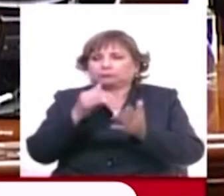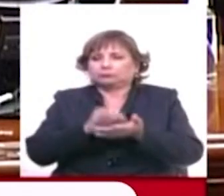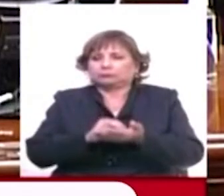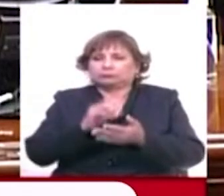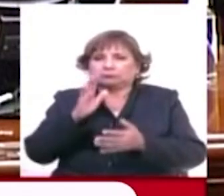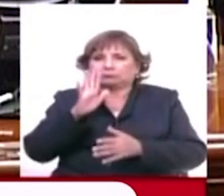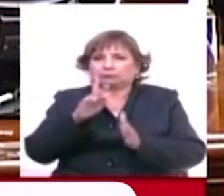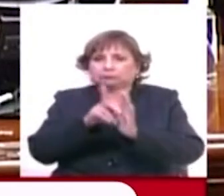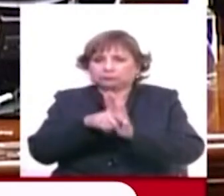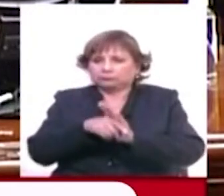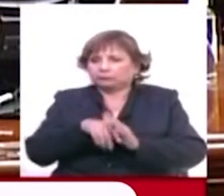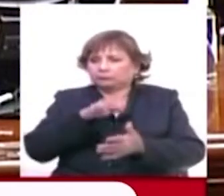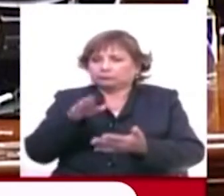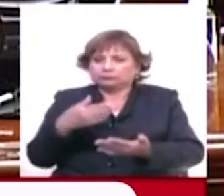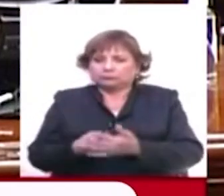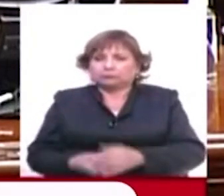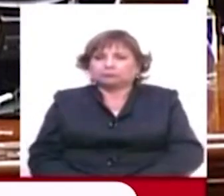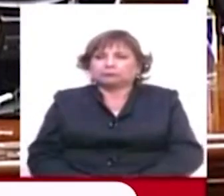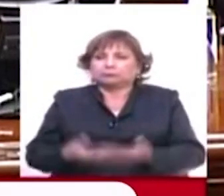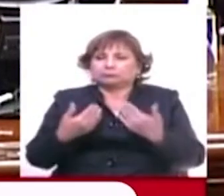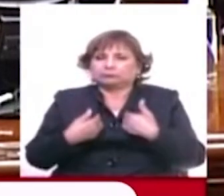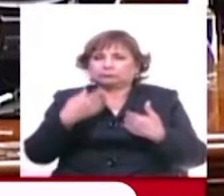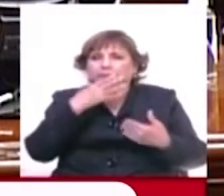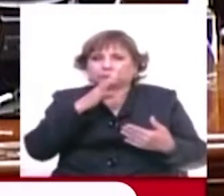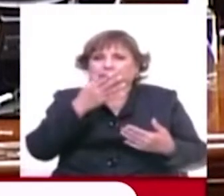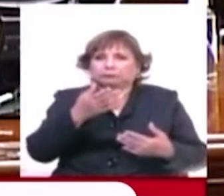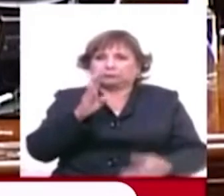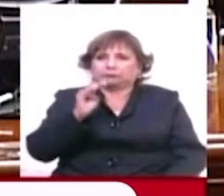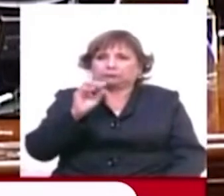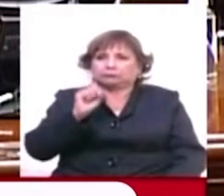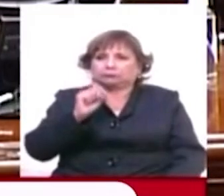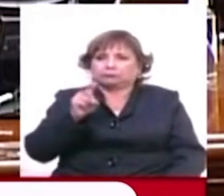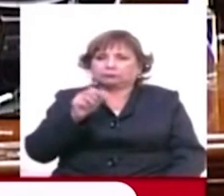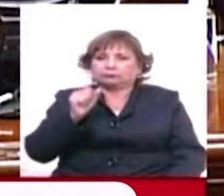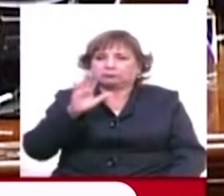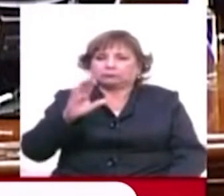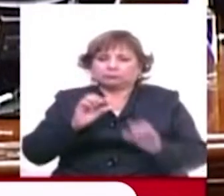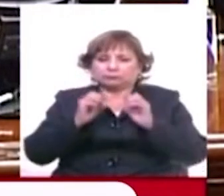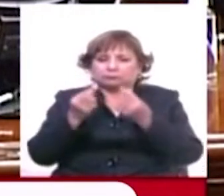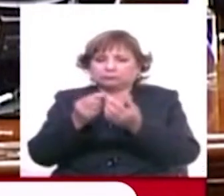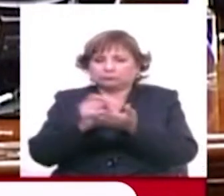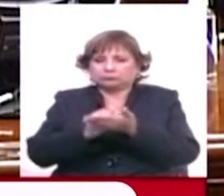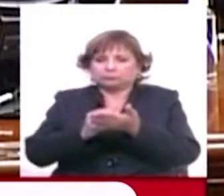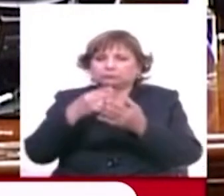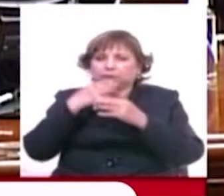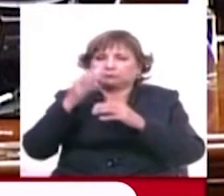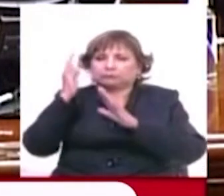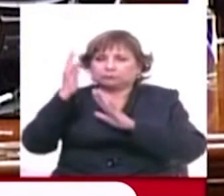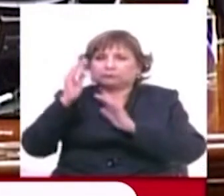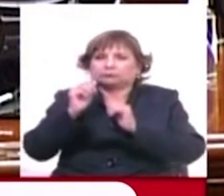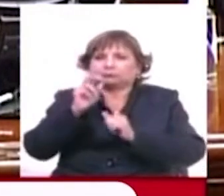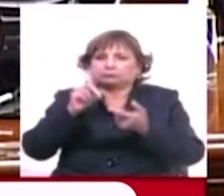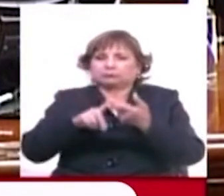con 77 votos a favor interpelar al ministro de Salud Hernán Condori por no